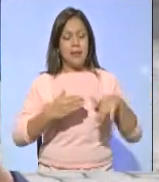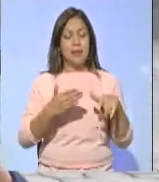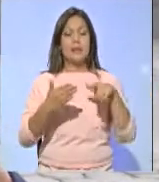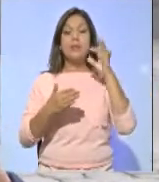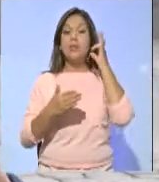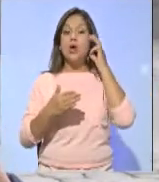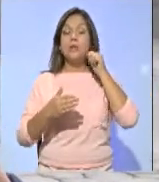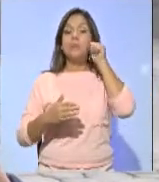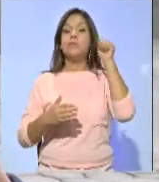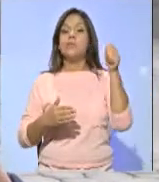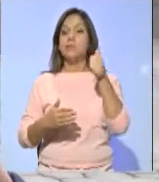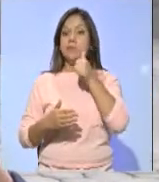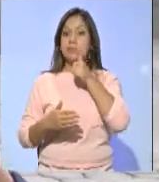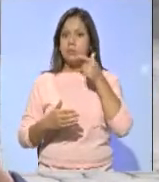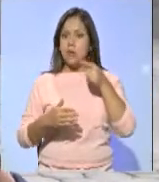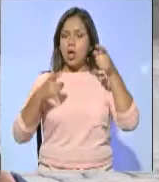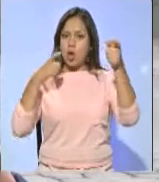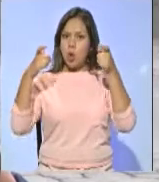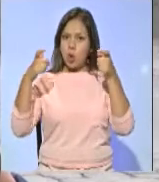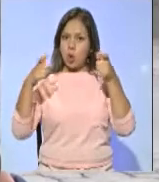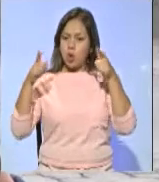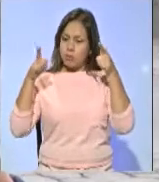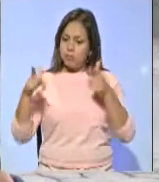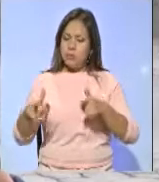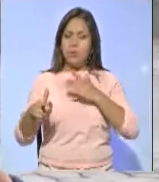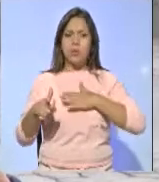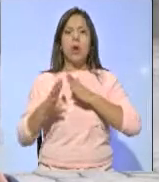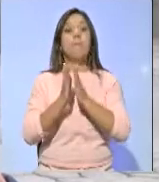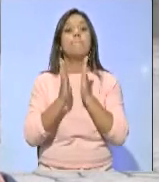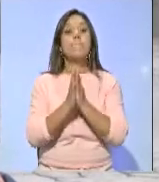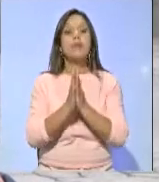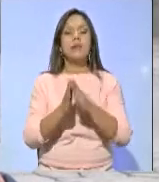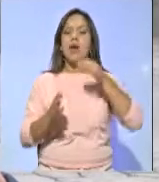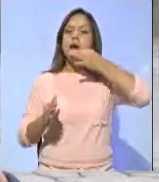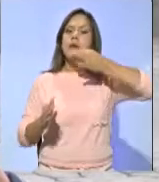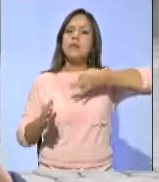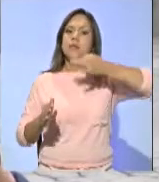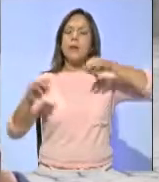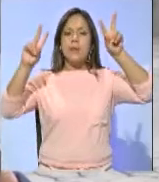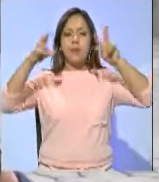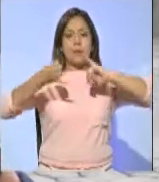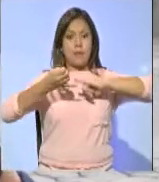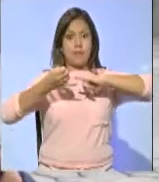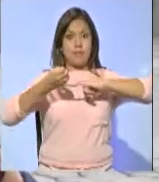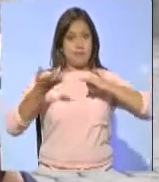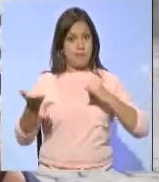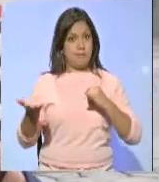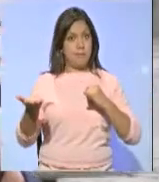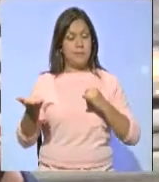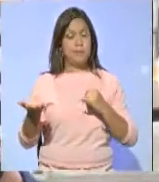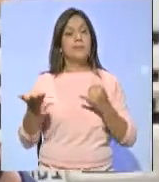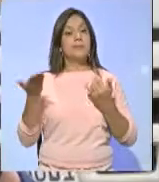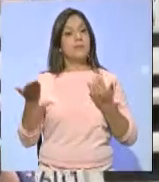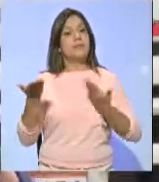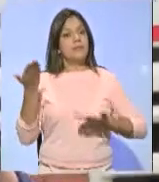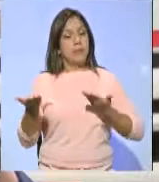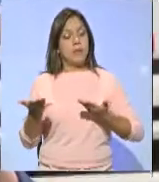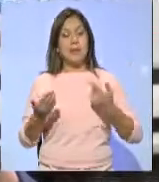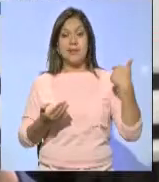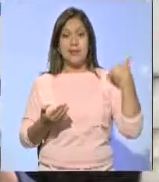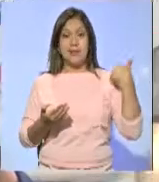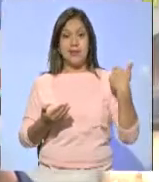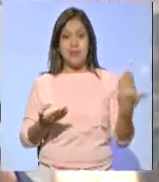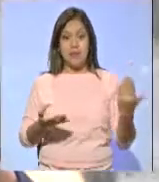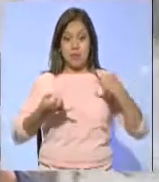embarazadas en el control del embarazo para que soliciten la prueba de VIH y puedan identificar si es que tienen VIH para evitar